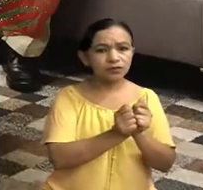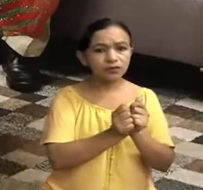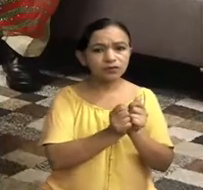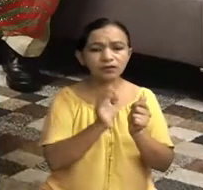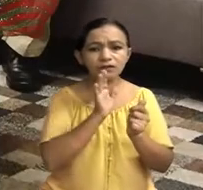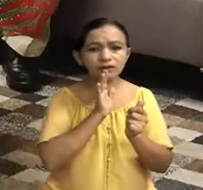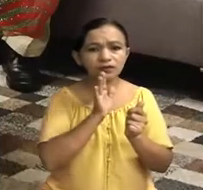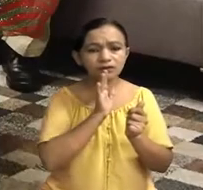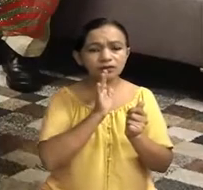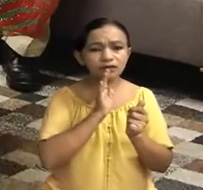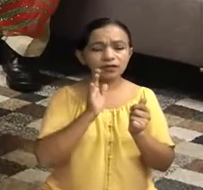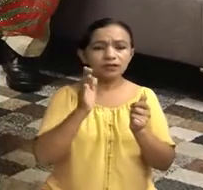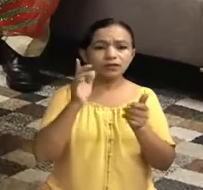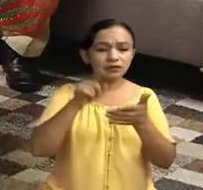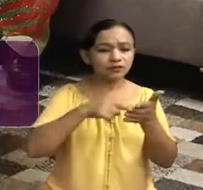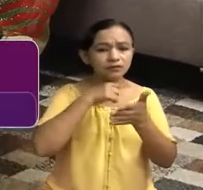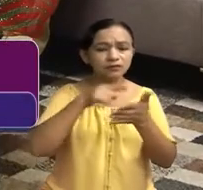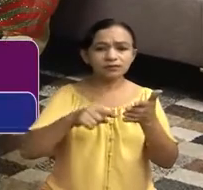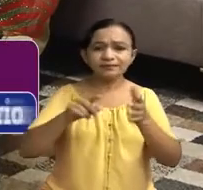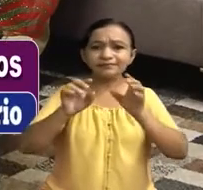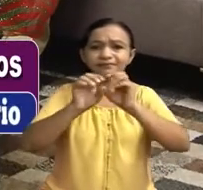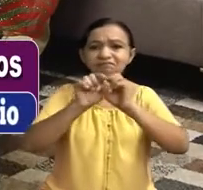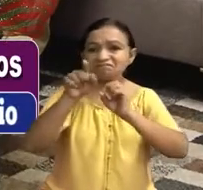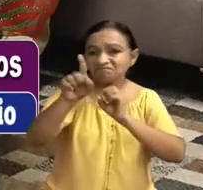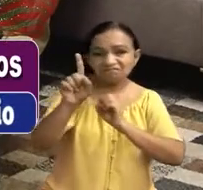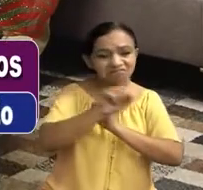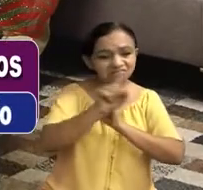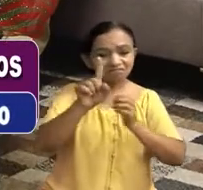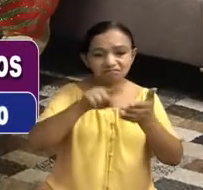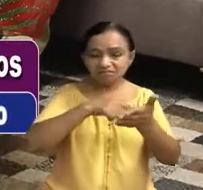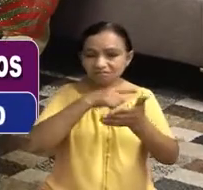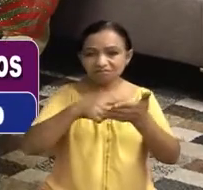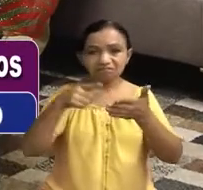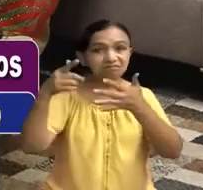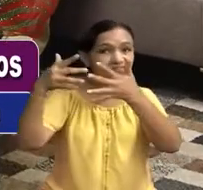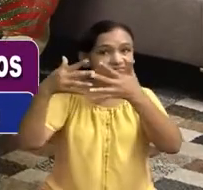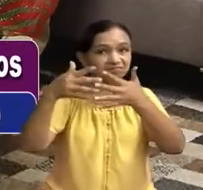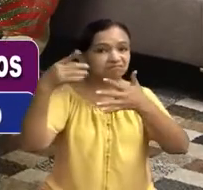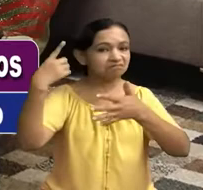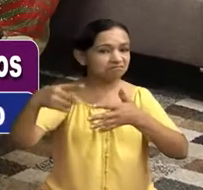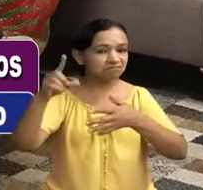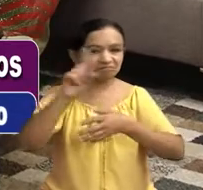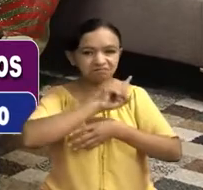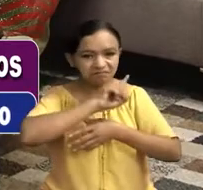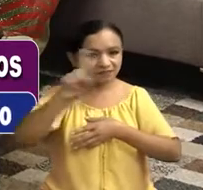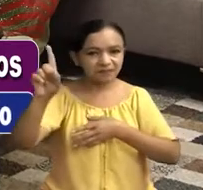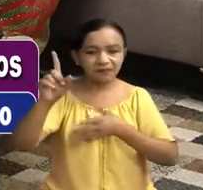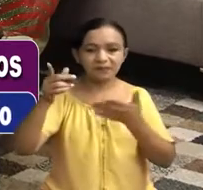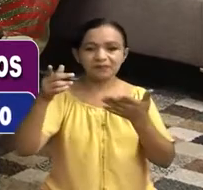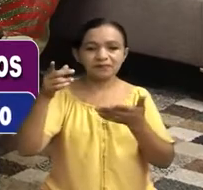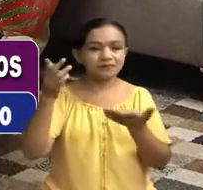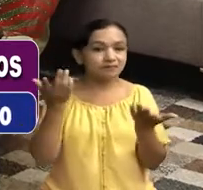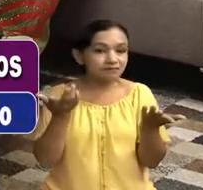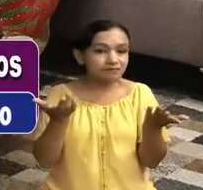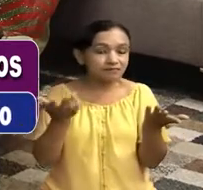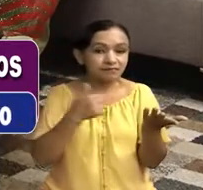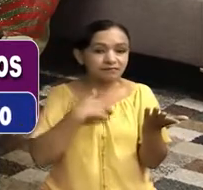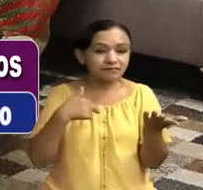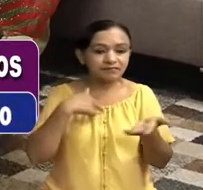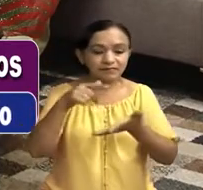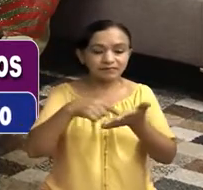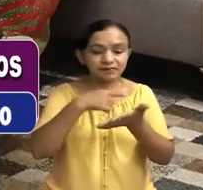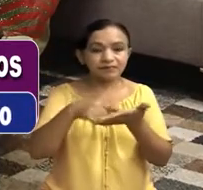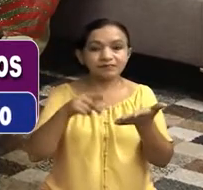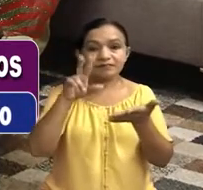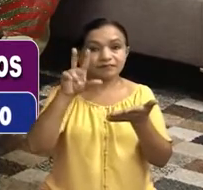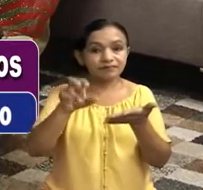de la democracia electoral. Ni en eso son democráticos los imperialistas, ni la derecha, ni la oligarquía, ni en eso, ni en lo electoral,